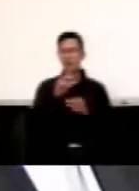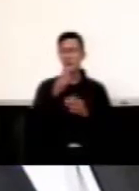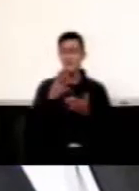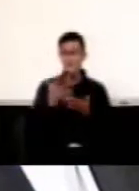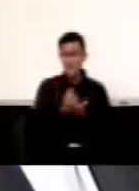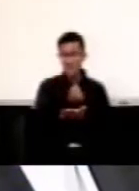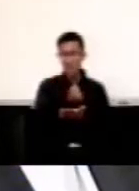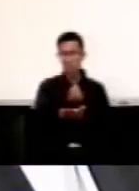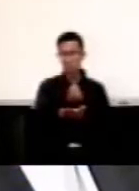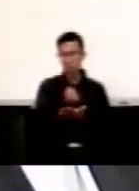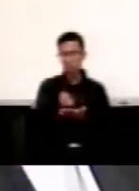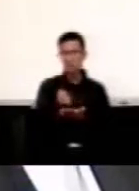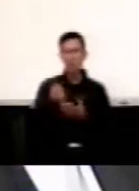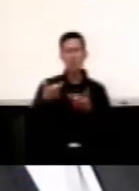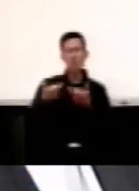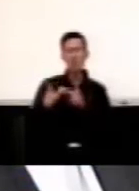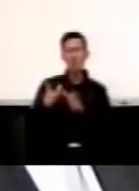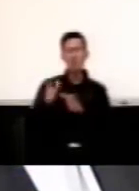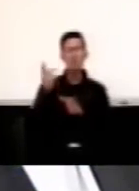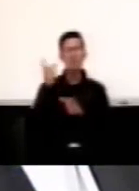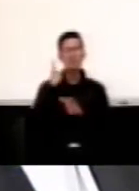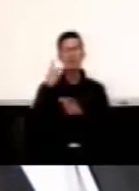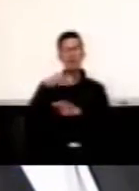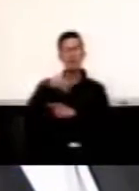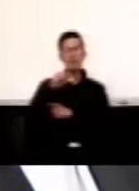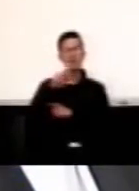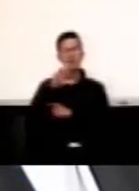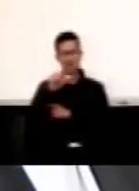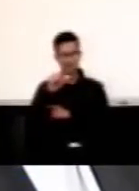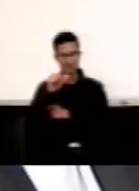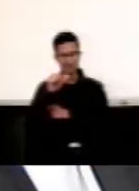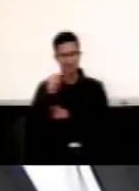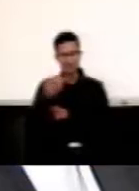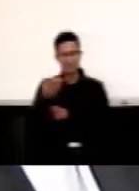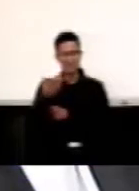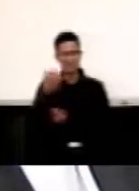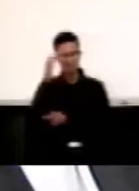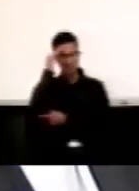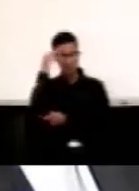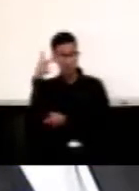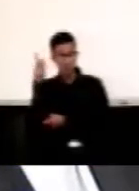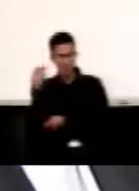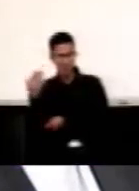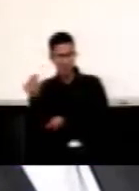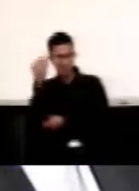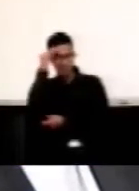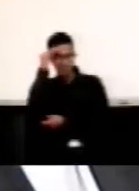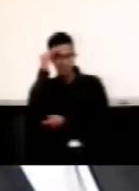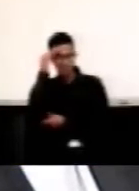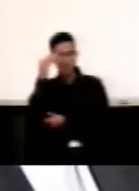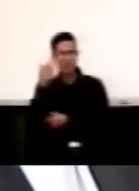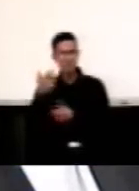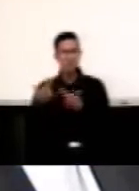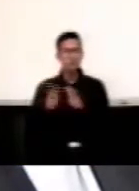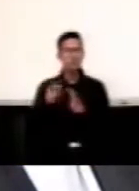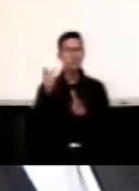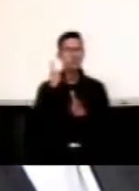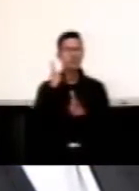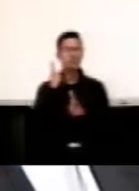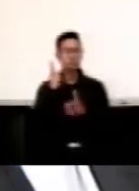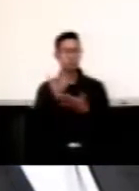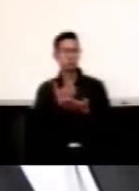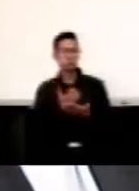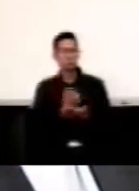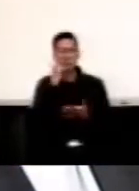del partido Morena, que es desde su punto de vista un partido, si bien es emergente, cuenta con